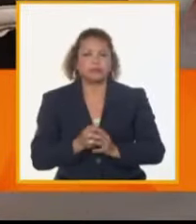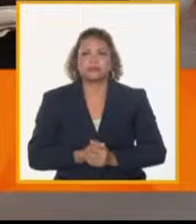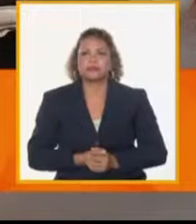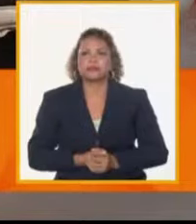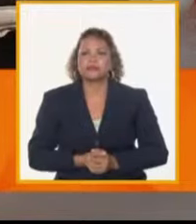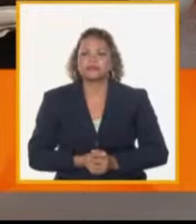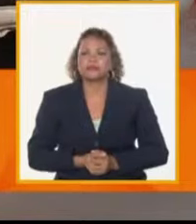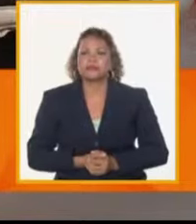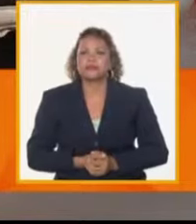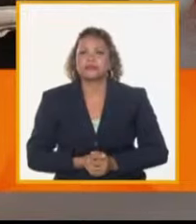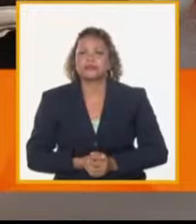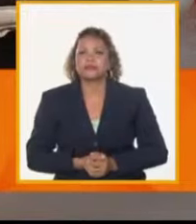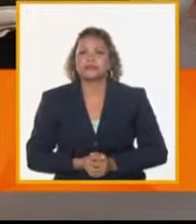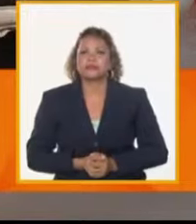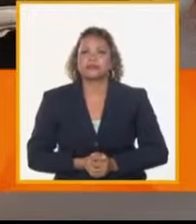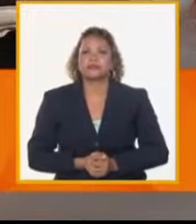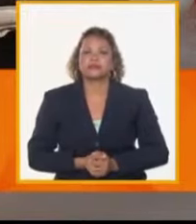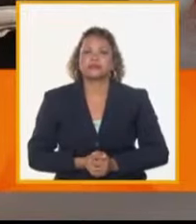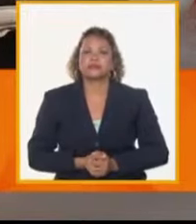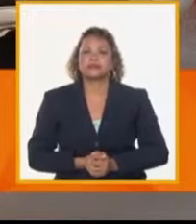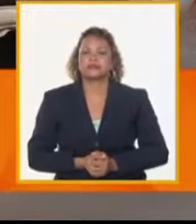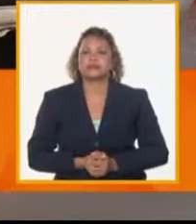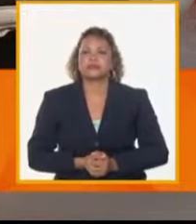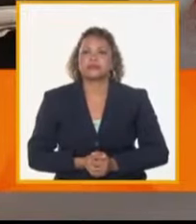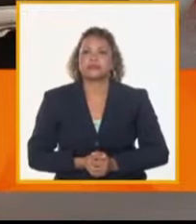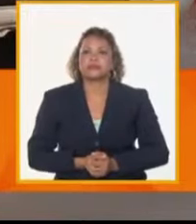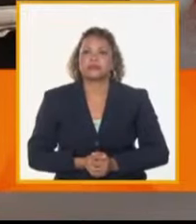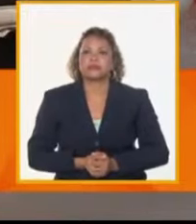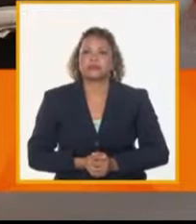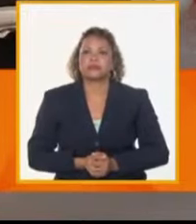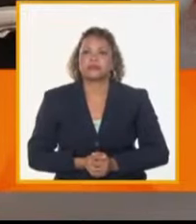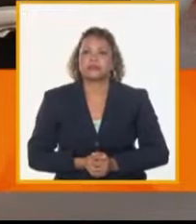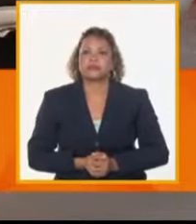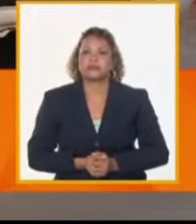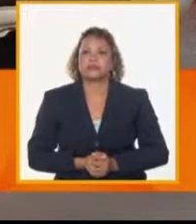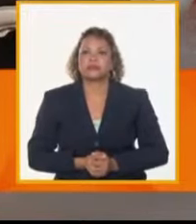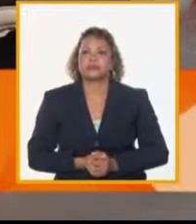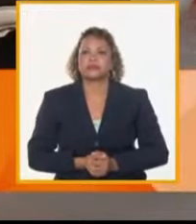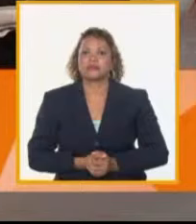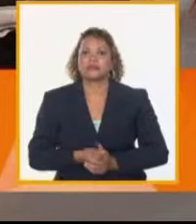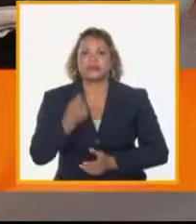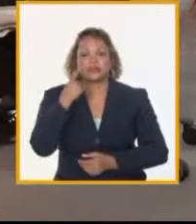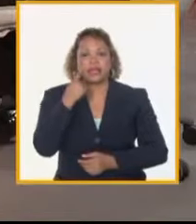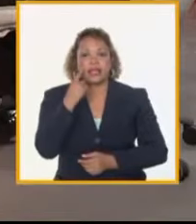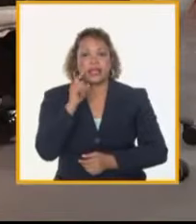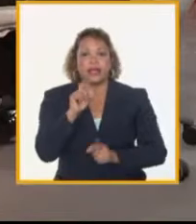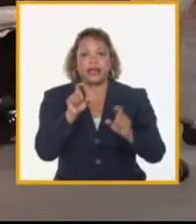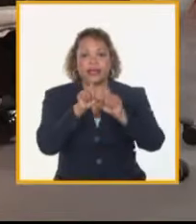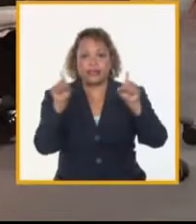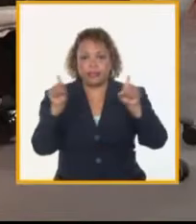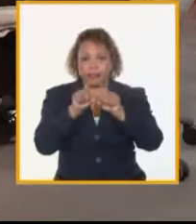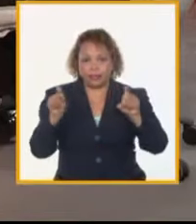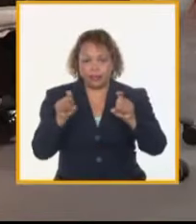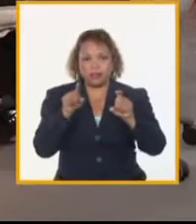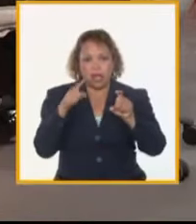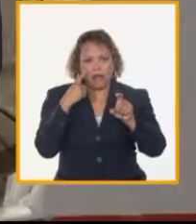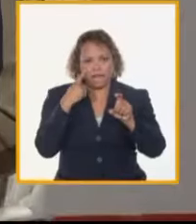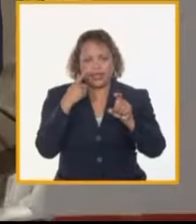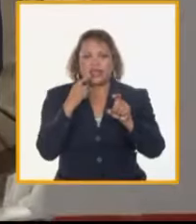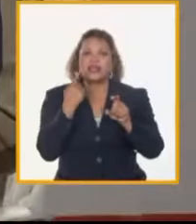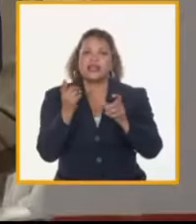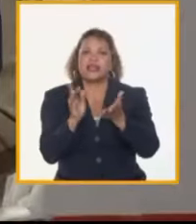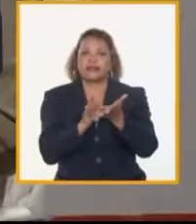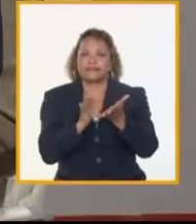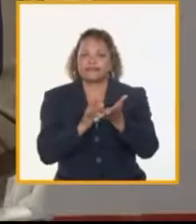entonces ahí dará el trato con la realidad. Tiene pantalla las direcciones en Facebook y en Telegram para que puedan tener otro acceso, ¿no? Otro de los